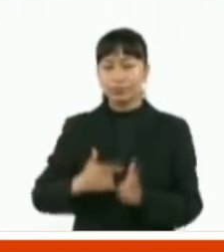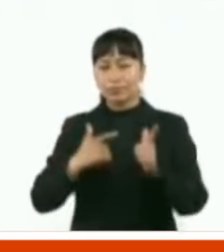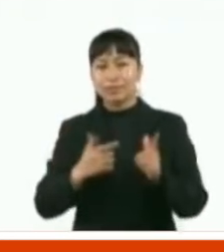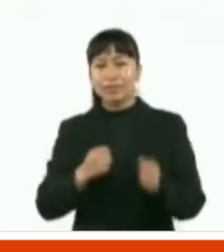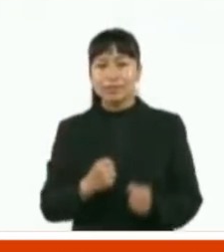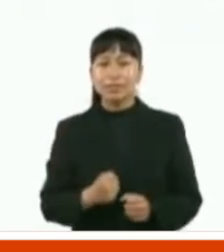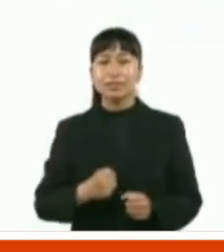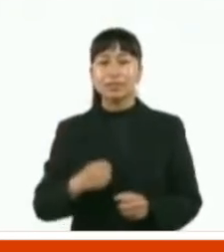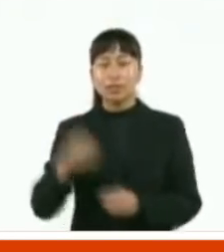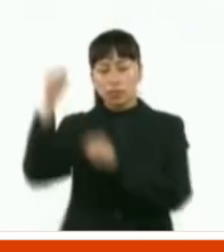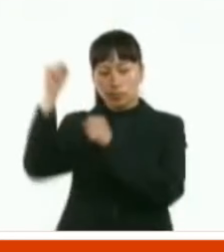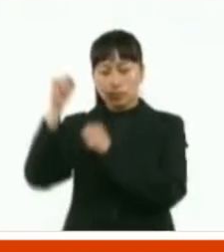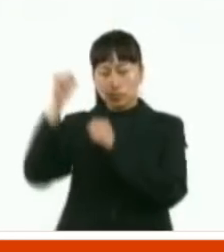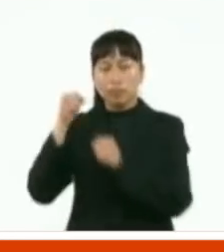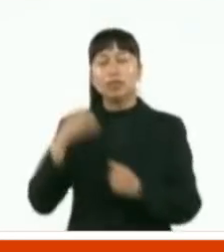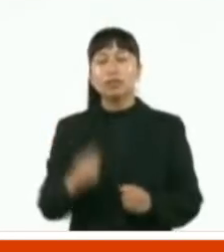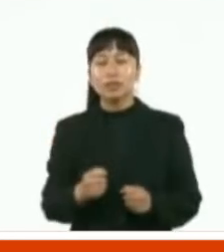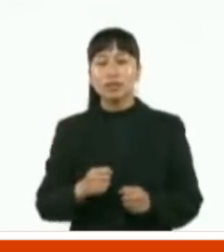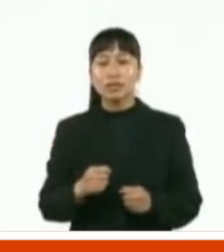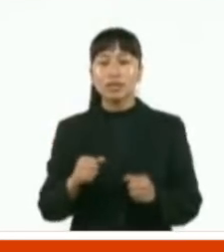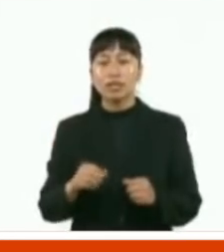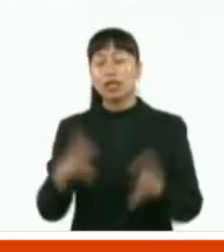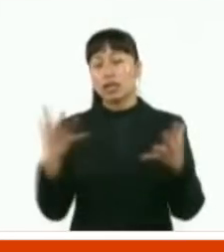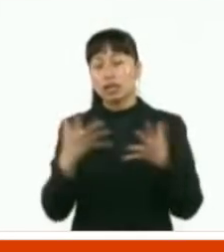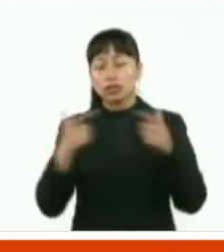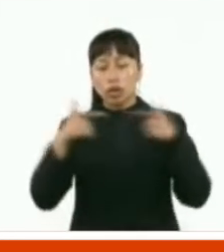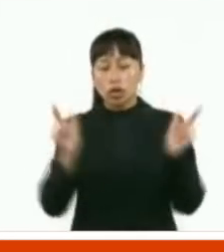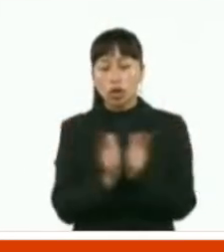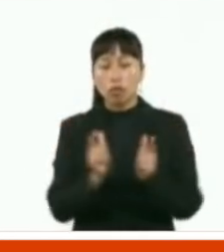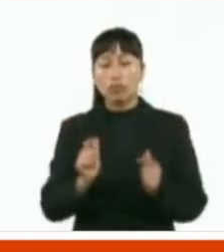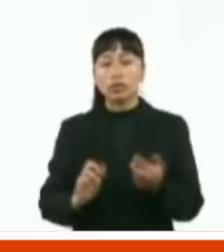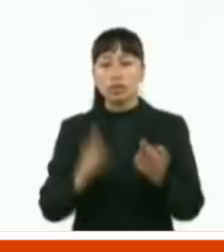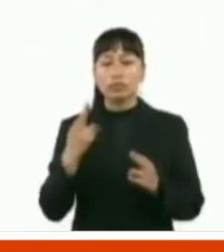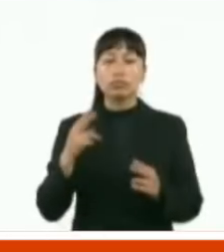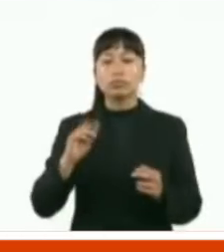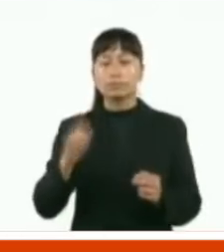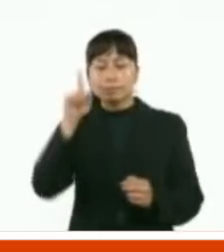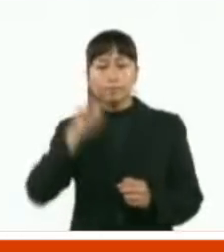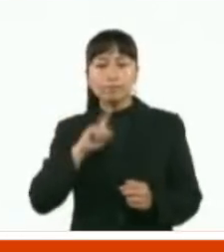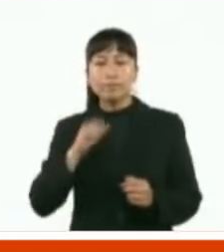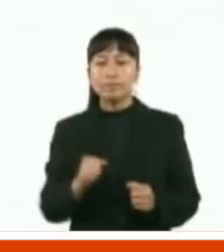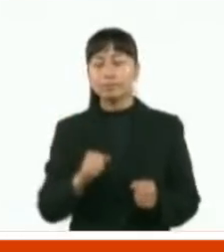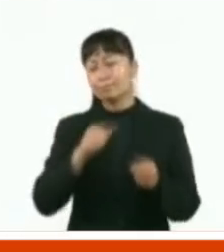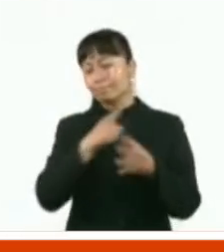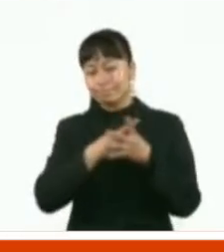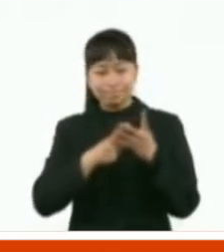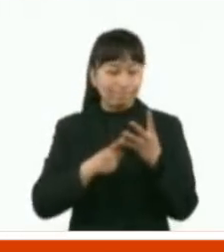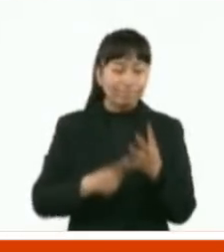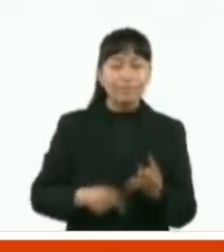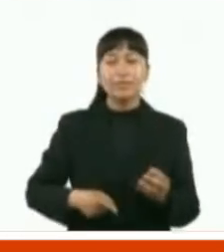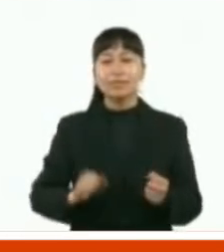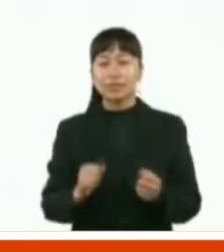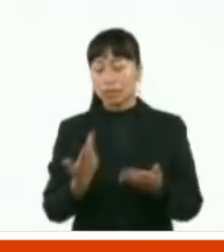sindicalista temprana, fundadora del grupo La República Femenina, servidora pública de excepción al frente del Hospital General